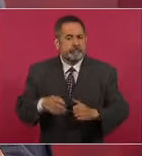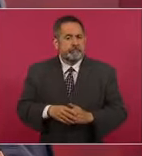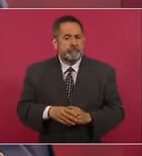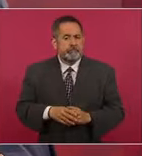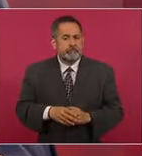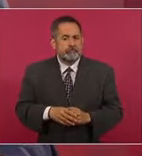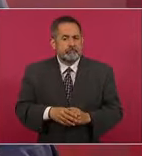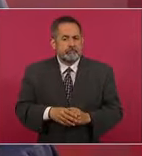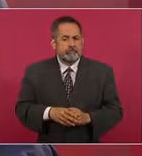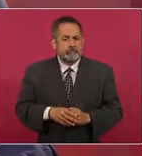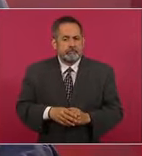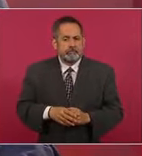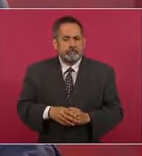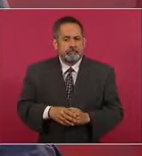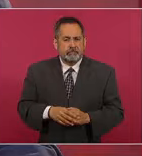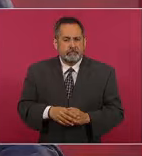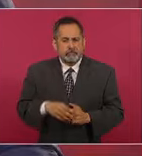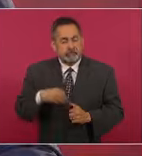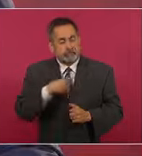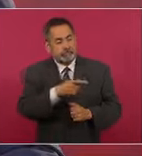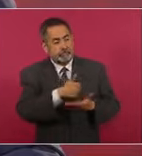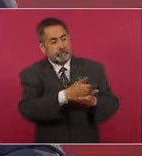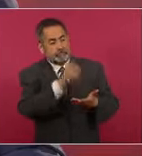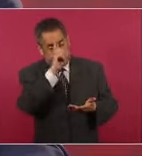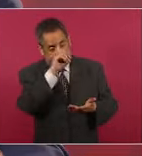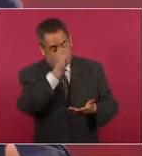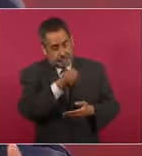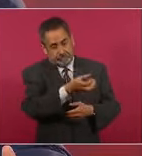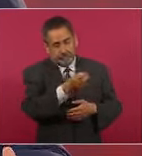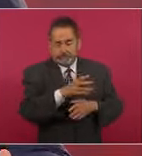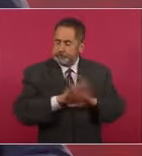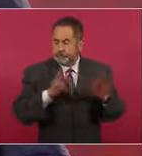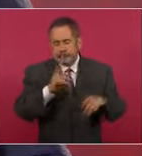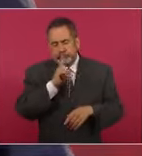Ya hasta les estoy ayudando en la asesoría, pero bueno,